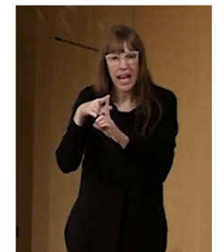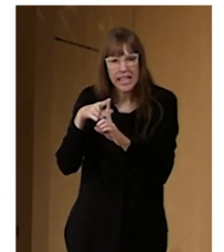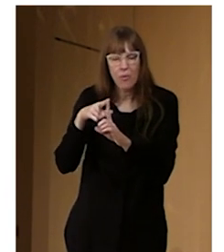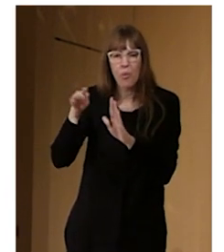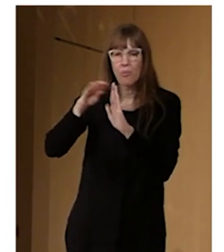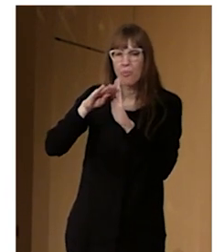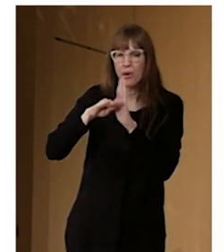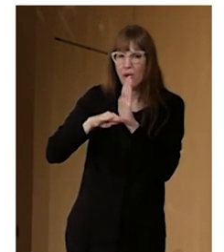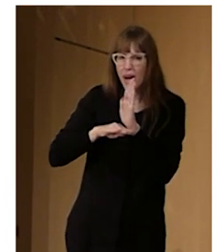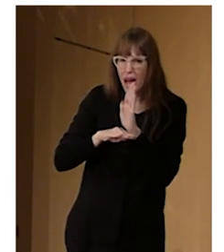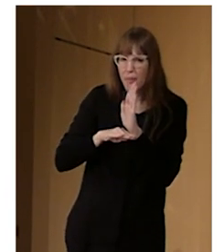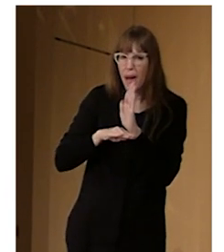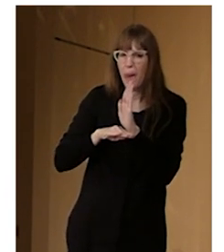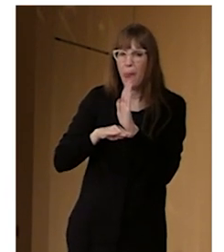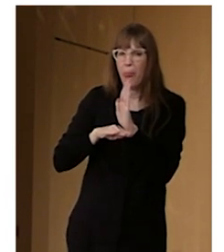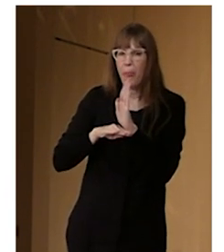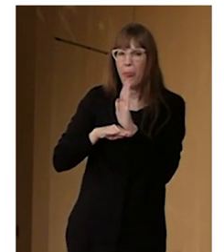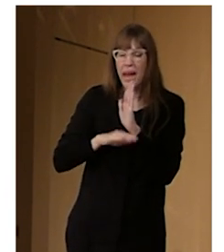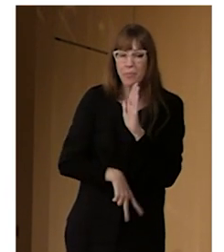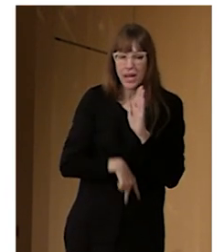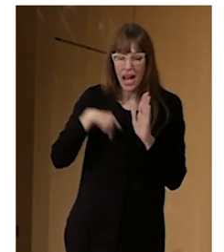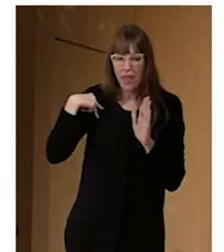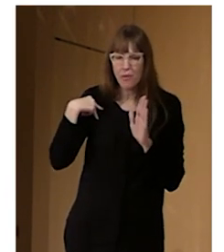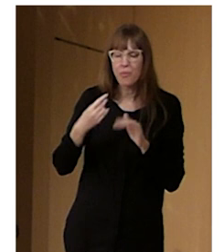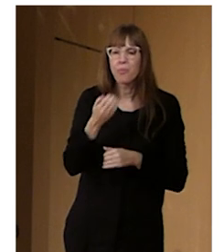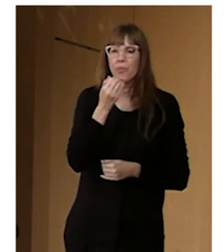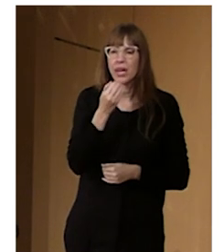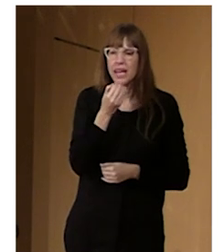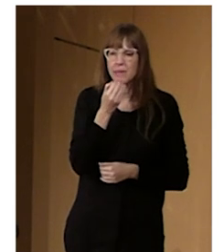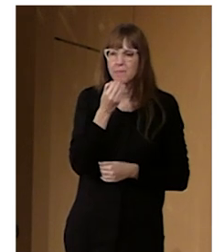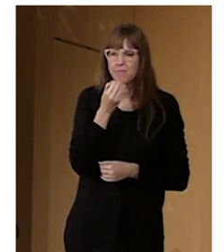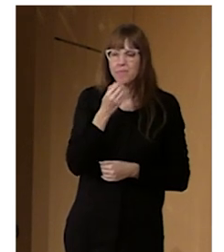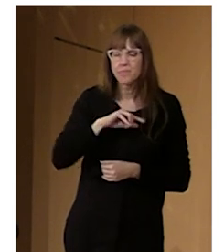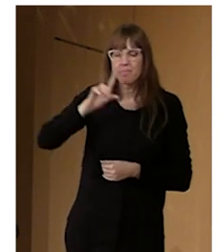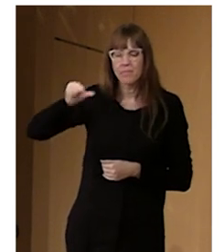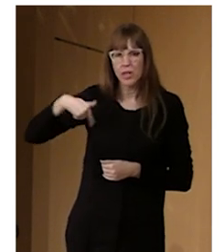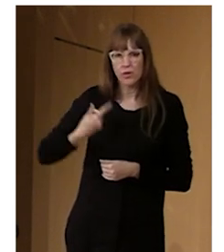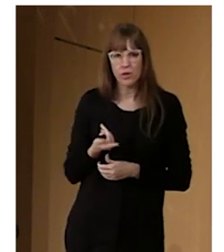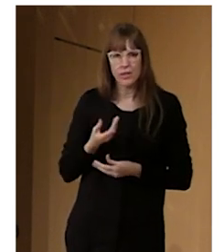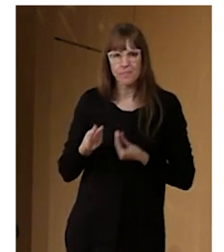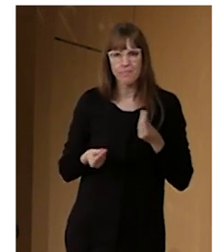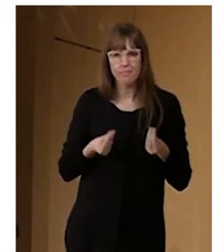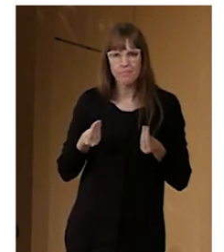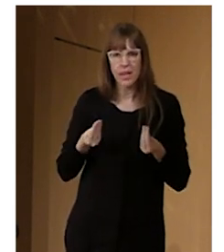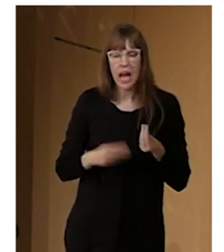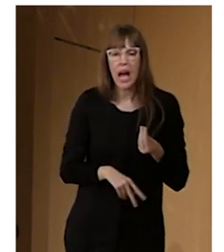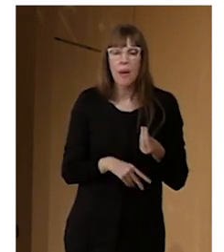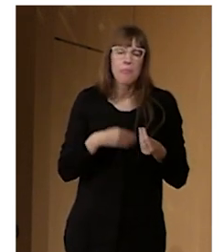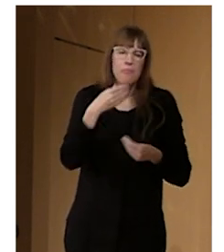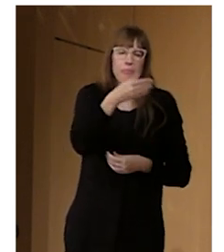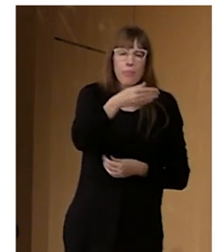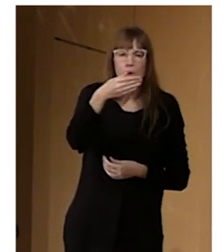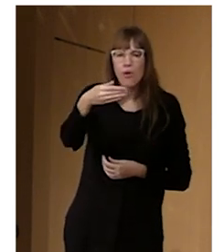llama invencibles en el Prado porque la verdad es que e sorprende como desde un museo clásico como el